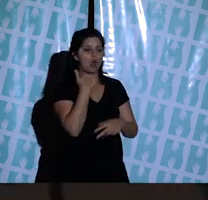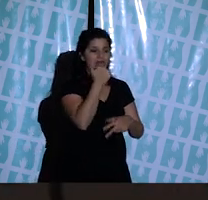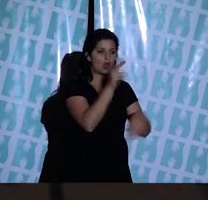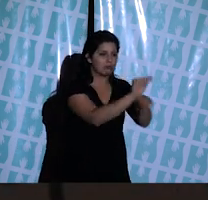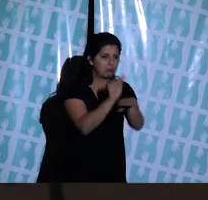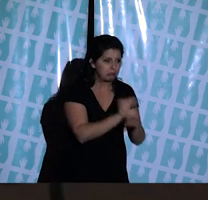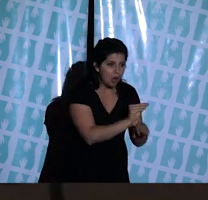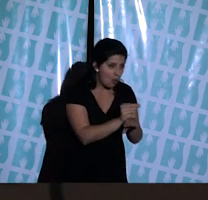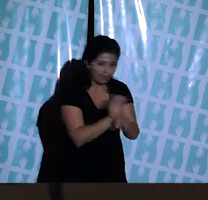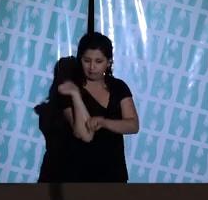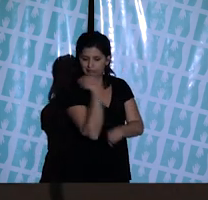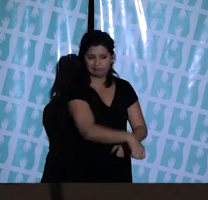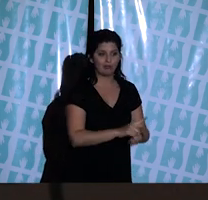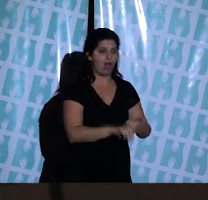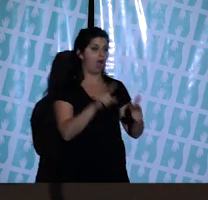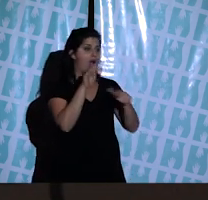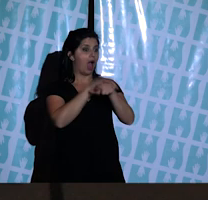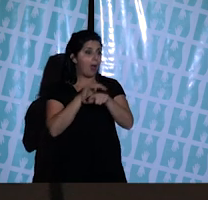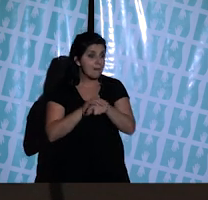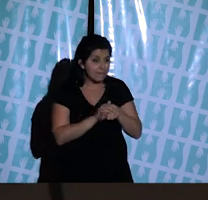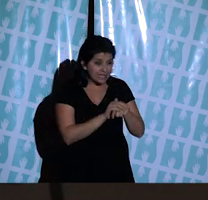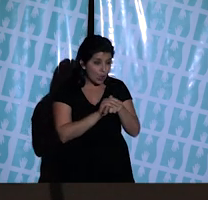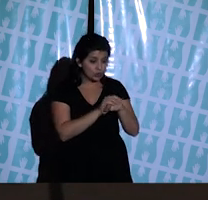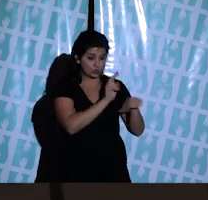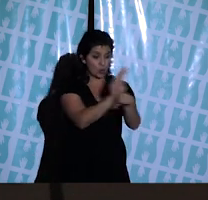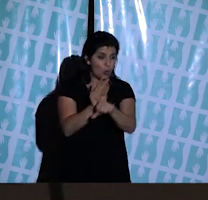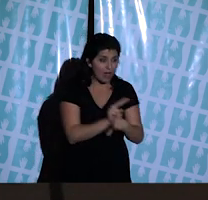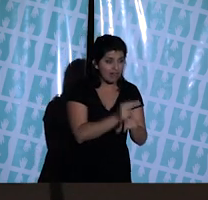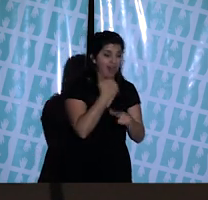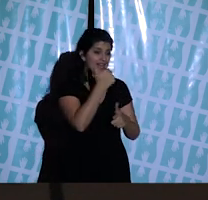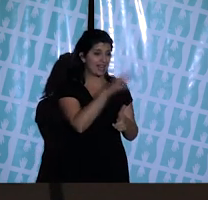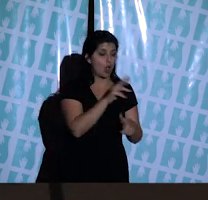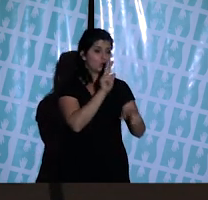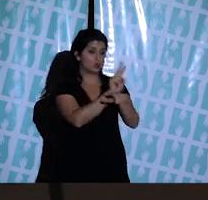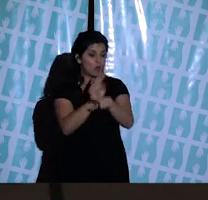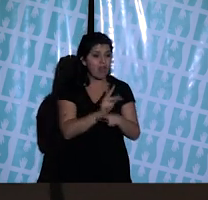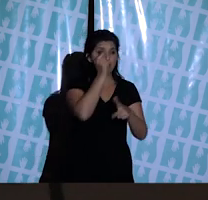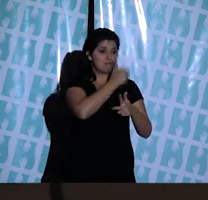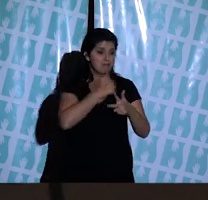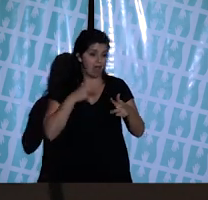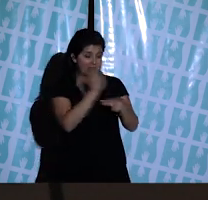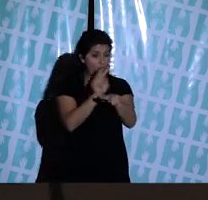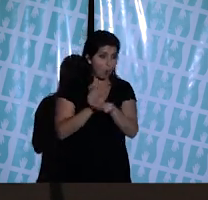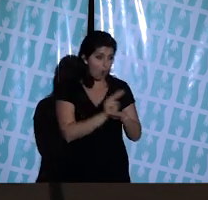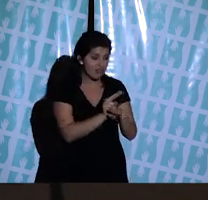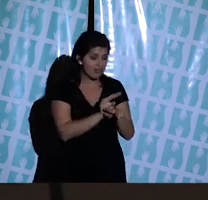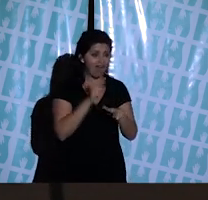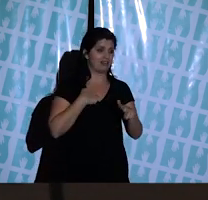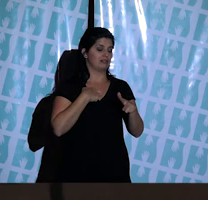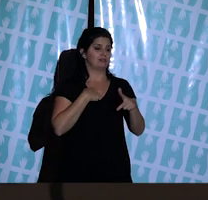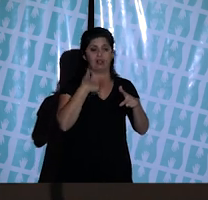amigos, bien de los mamíferos, protegernos mutuamente, querernos, cuidar a los hijos, cuidar a nuestros padres, de nuestras